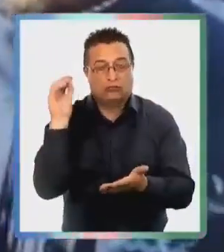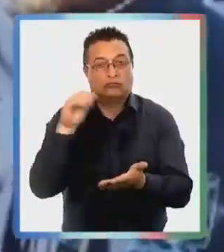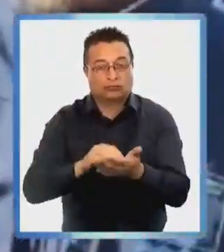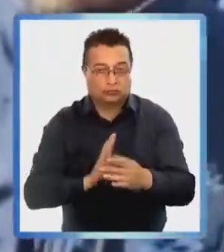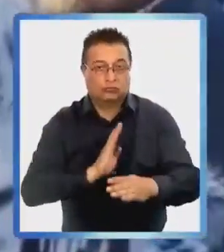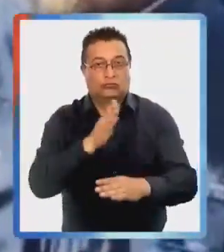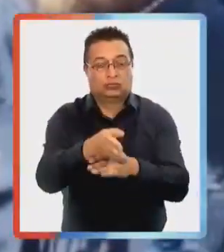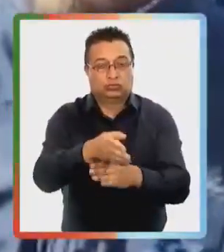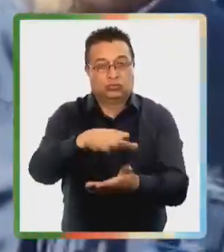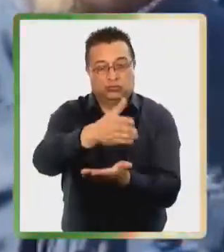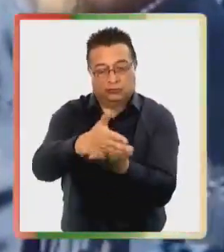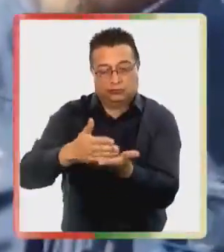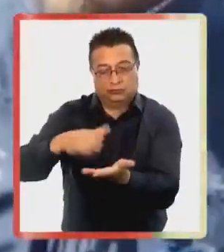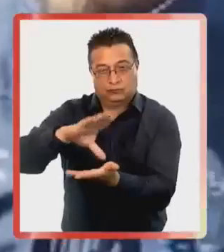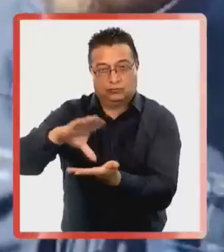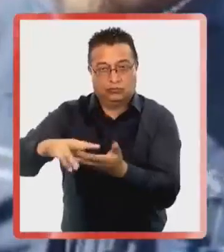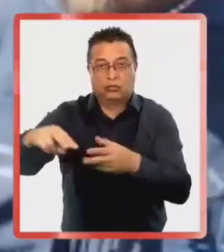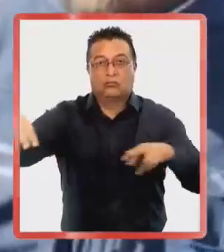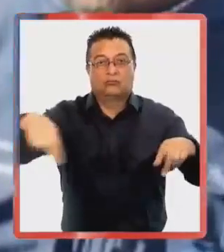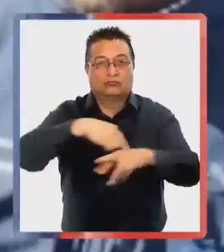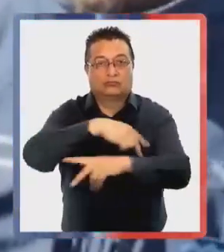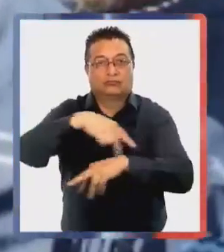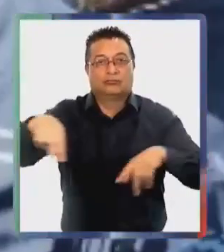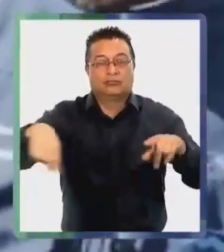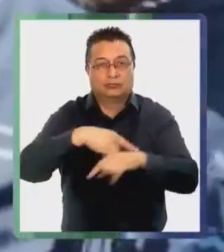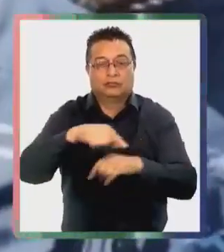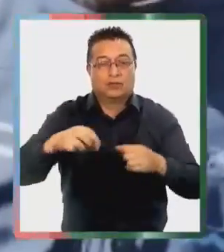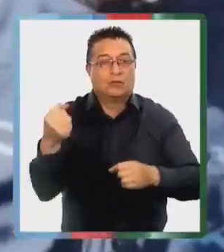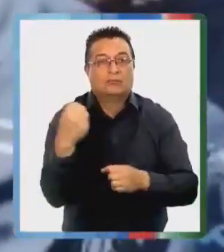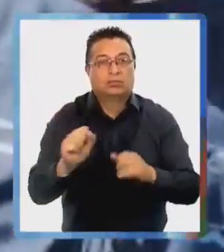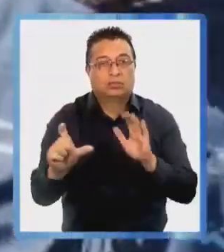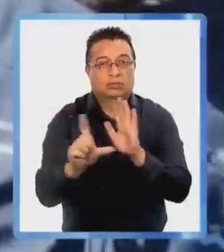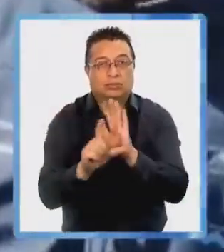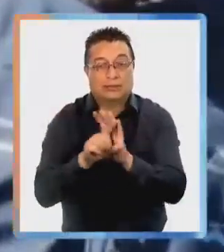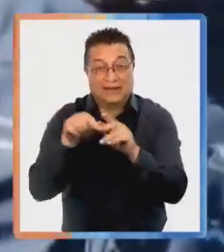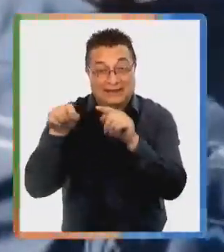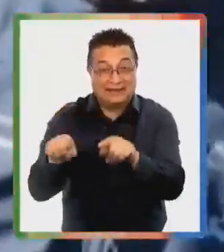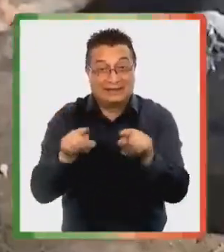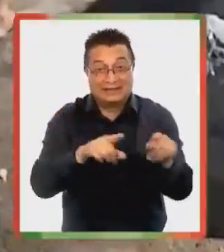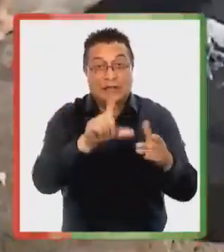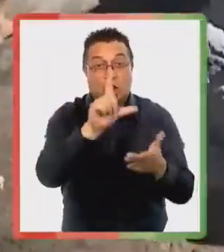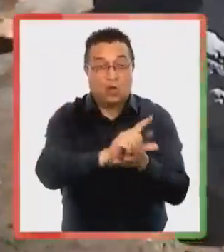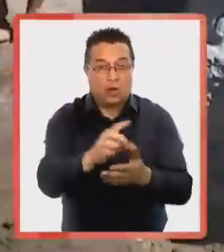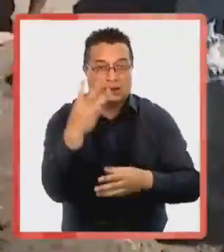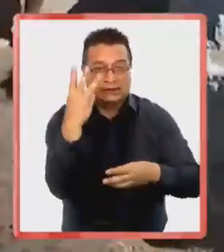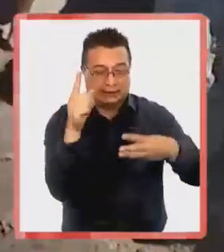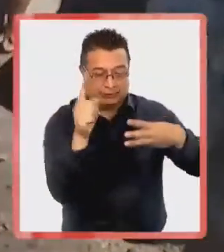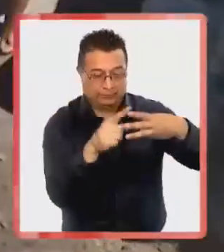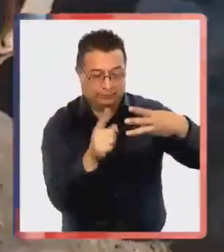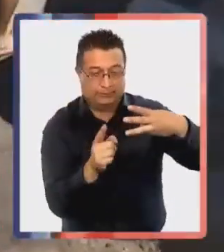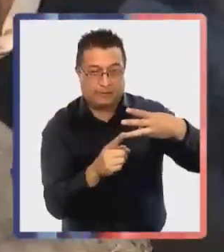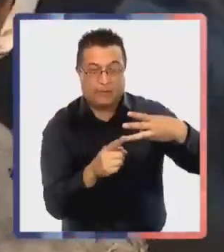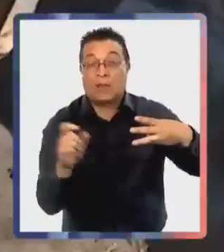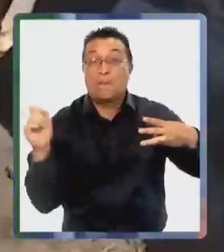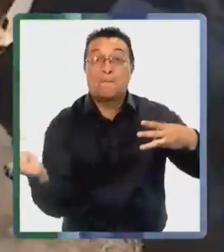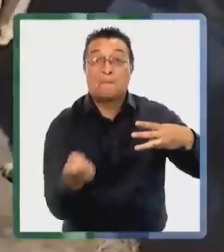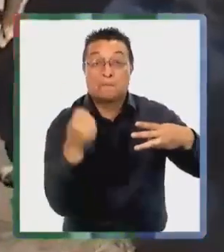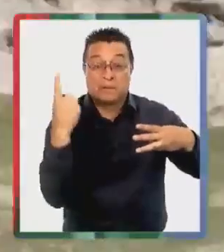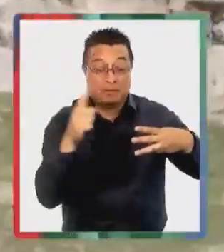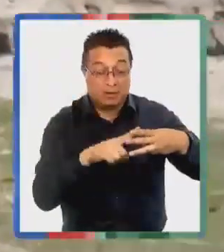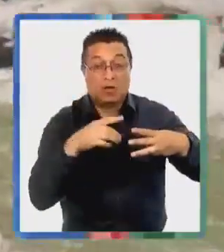digamos, irregular, y en esos lugares haga tres cosas. En primer lugar, si sorprende a personas circulando